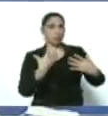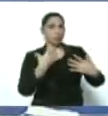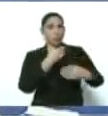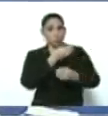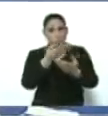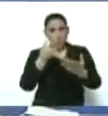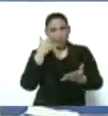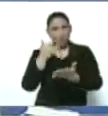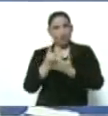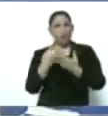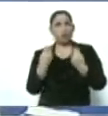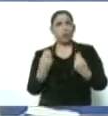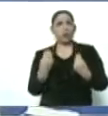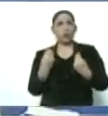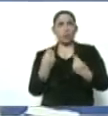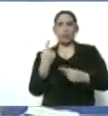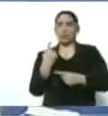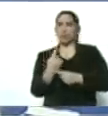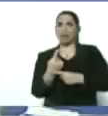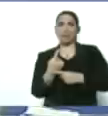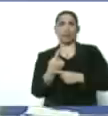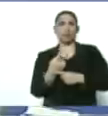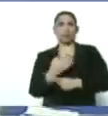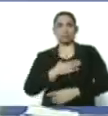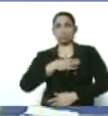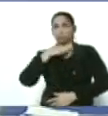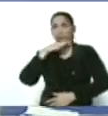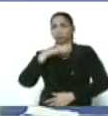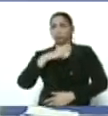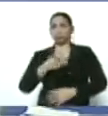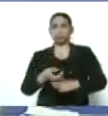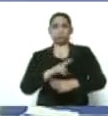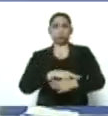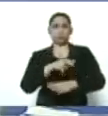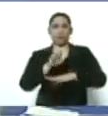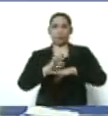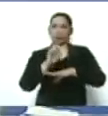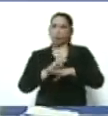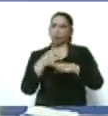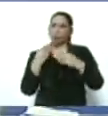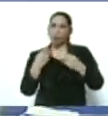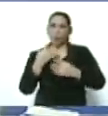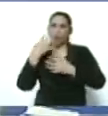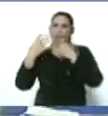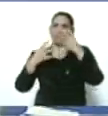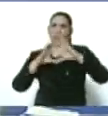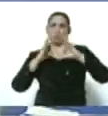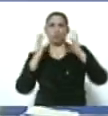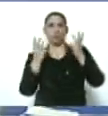vean cómo debe estar cundido Ecuador, como ha sido el escándalo mundial.